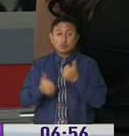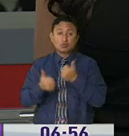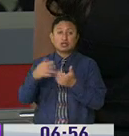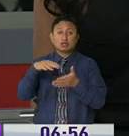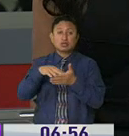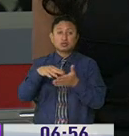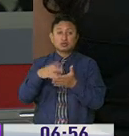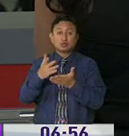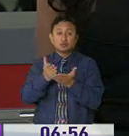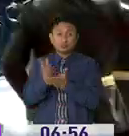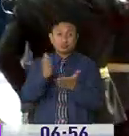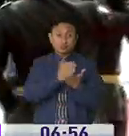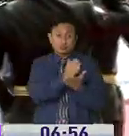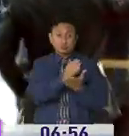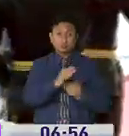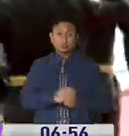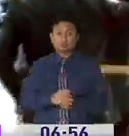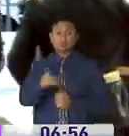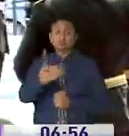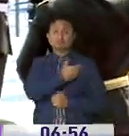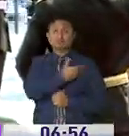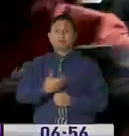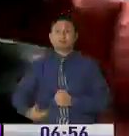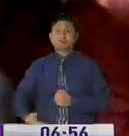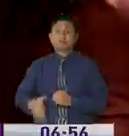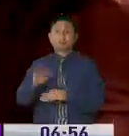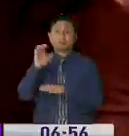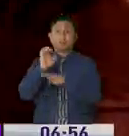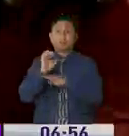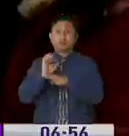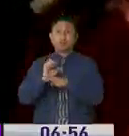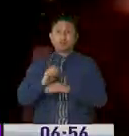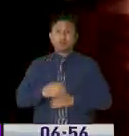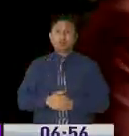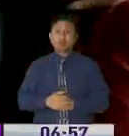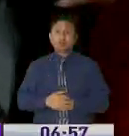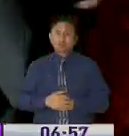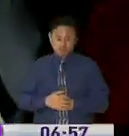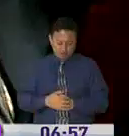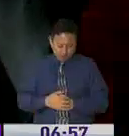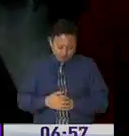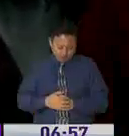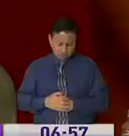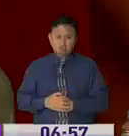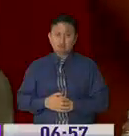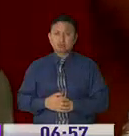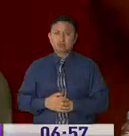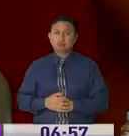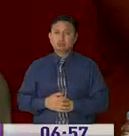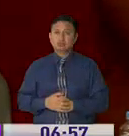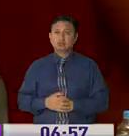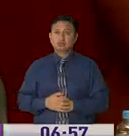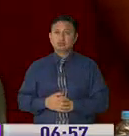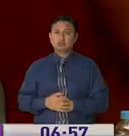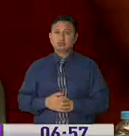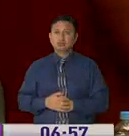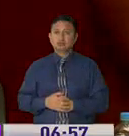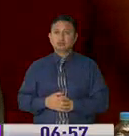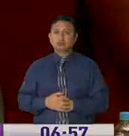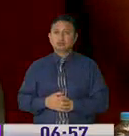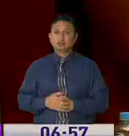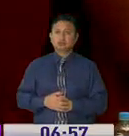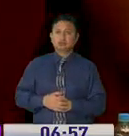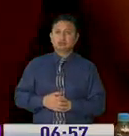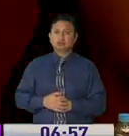El presidente de la República, Guillermo Lasso, asistió a la Asamblea Nacional para entregar el proyecto de reforma a la Ley de Educación